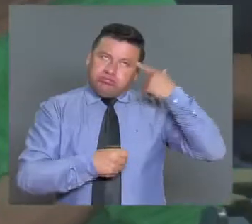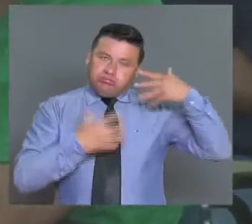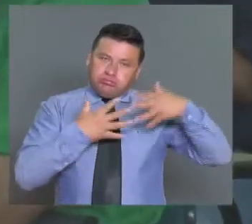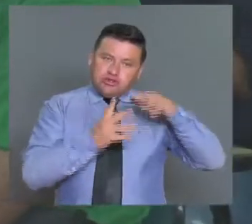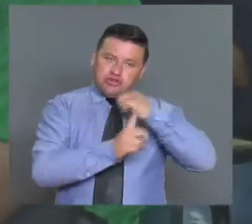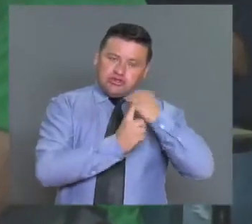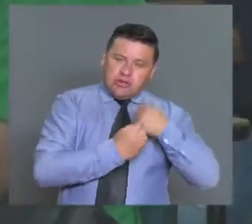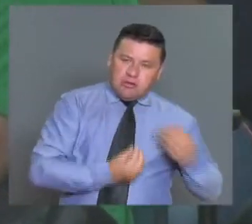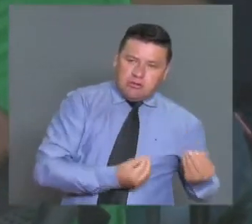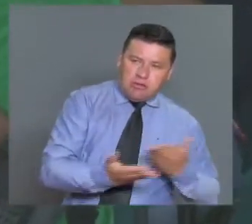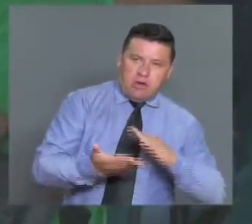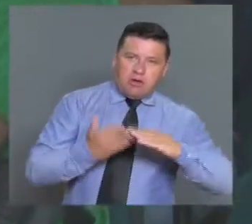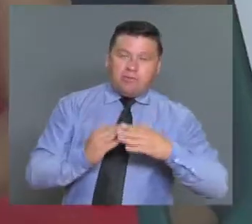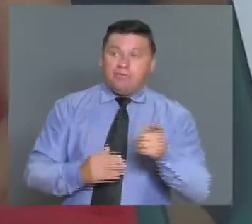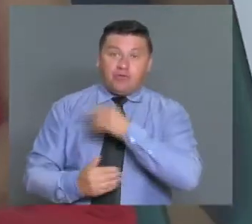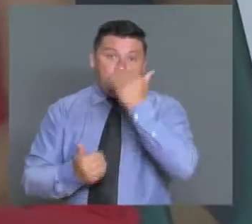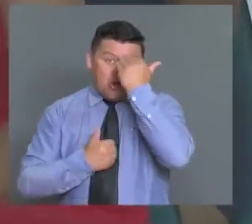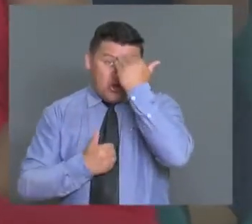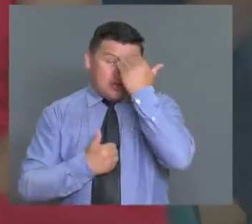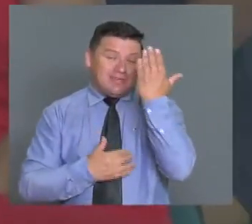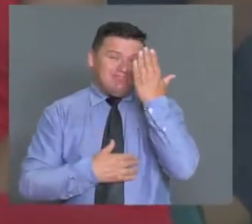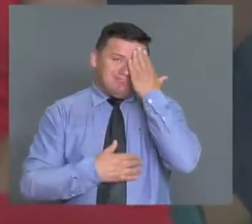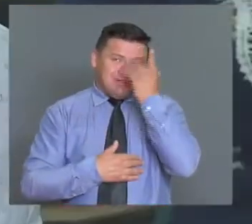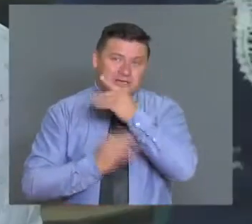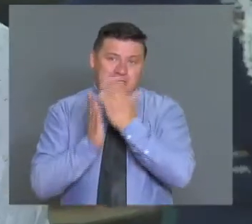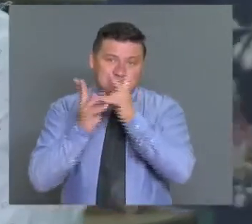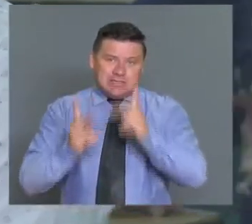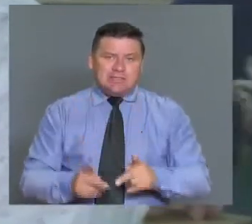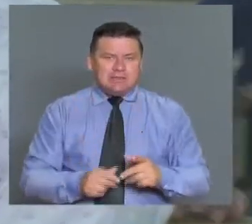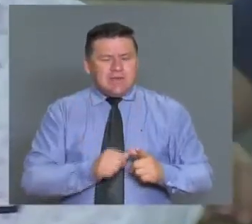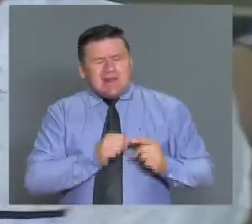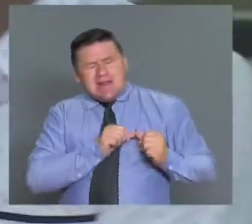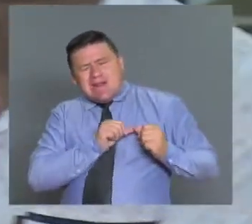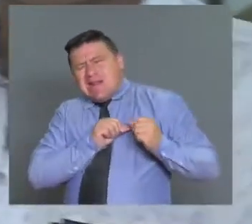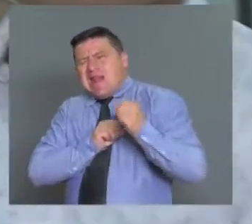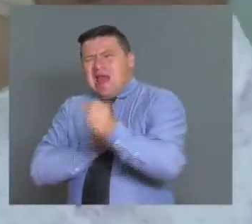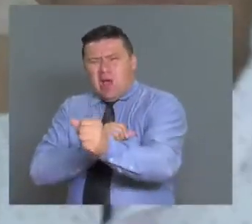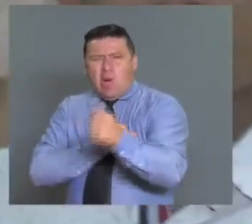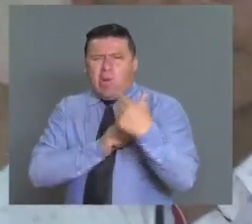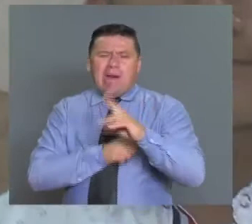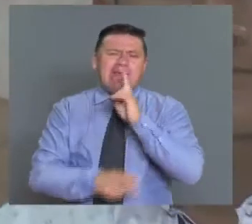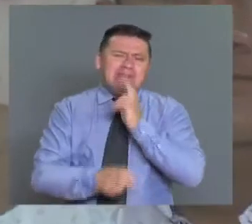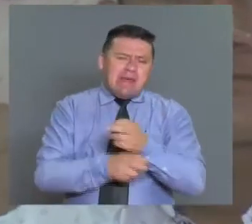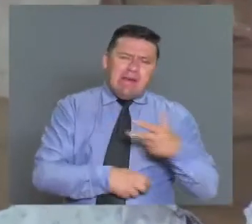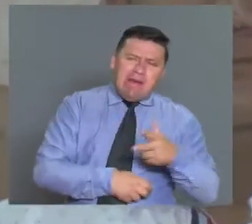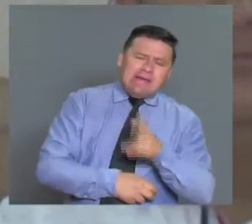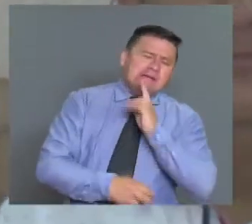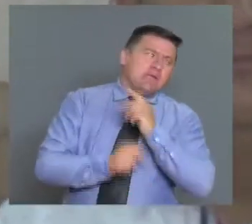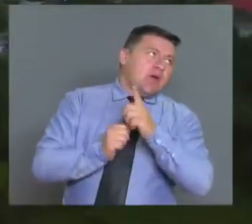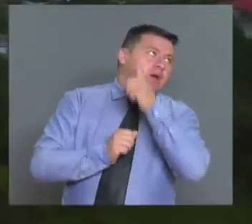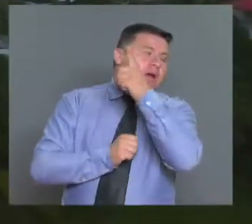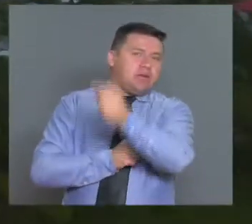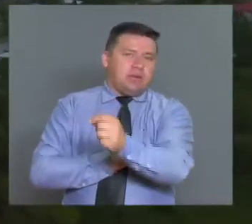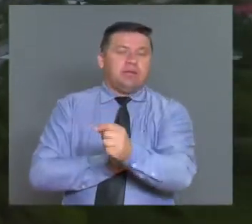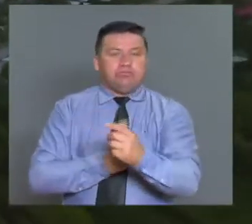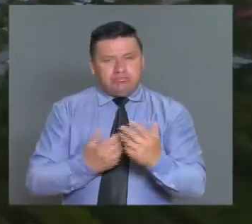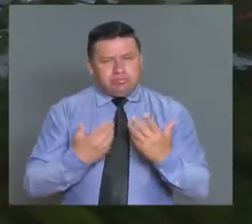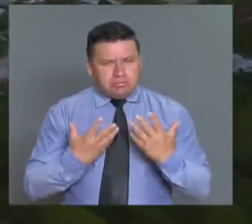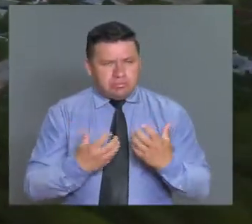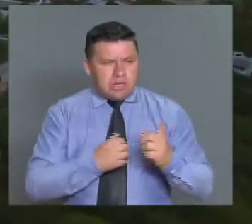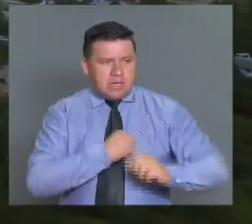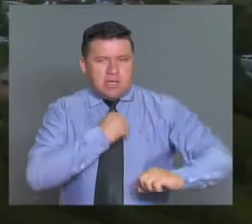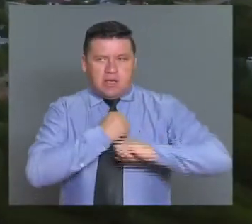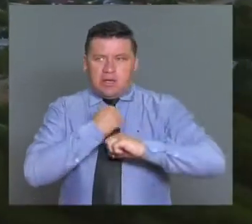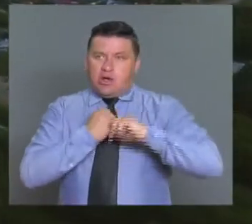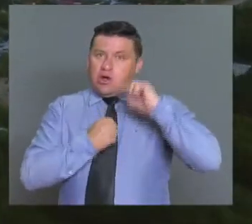indígena. Los estudiantes son conscientes de las limitaciones que tienen debido a la distancia y al difícil acceso para llegar a esta región. Por eso piden el